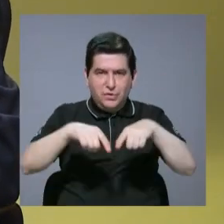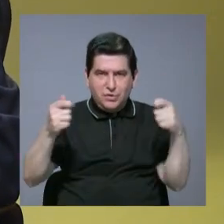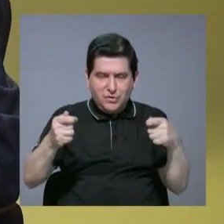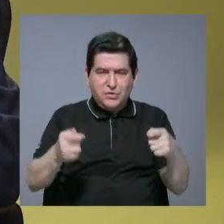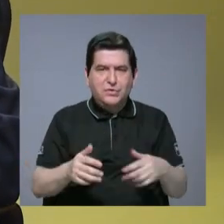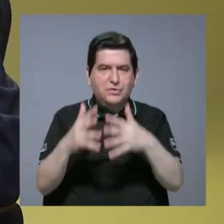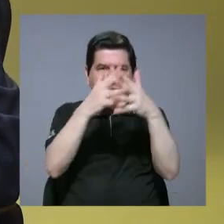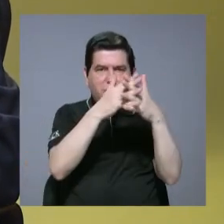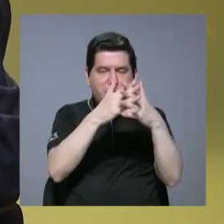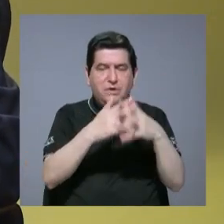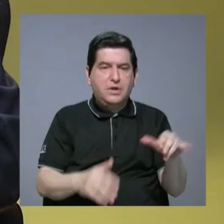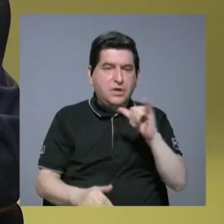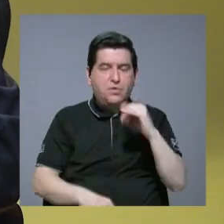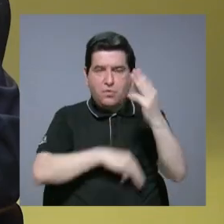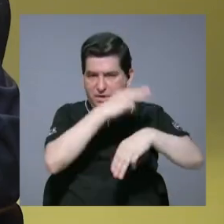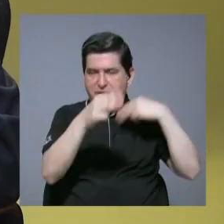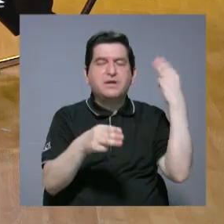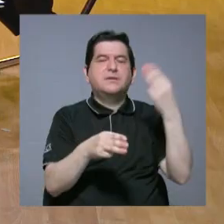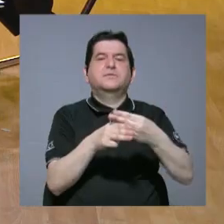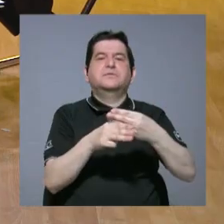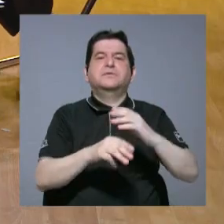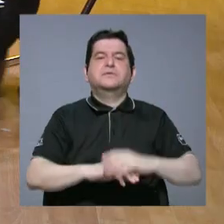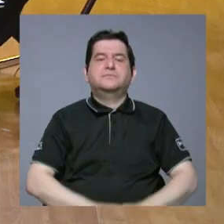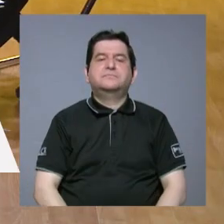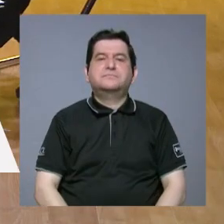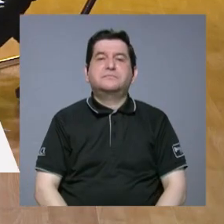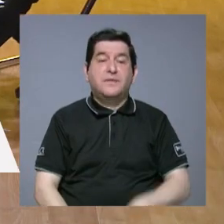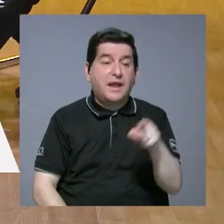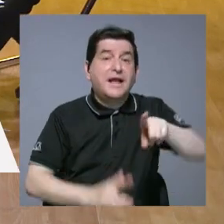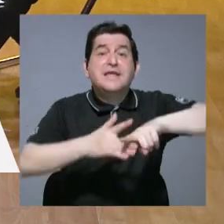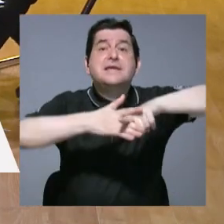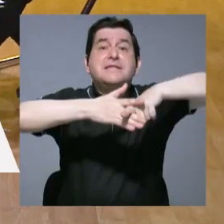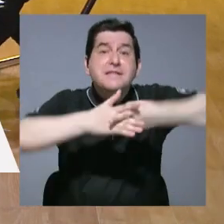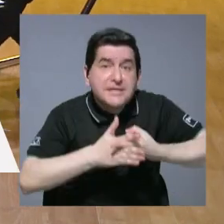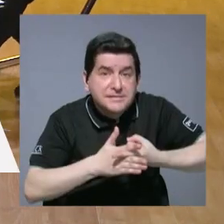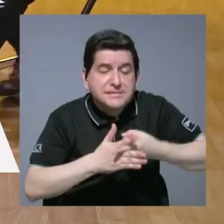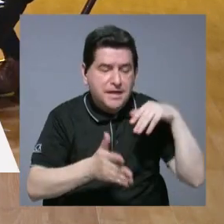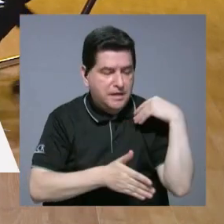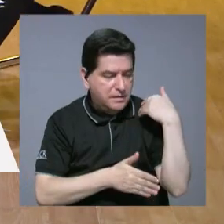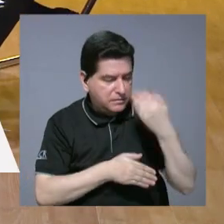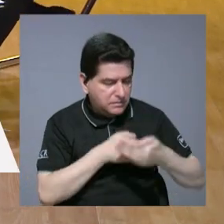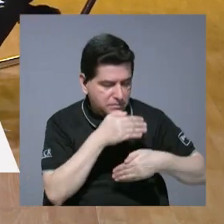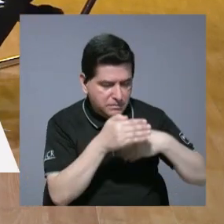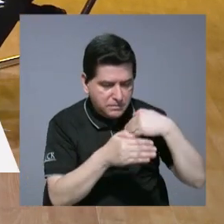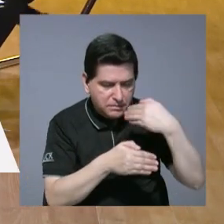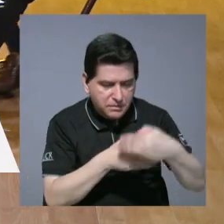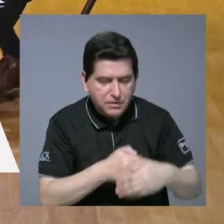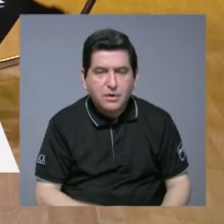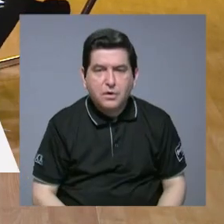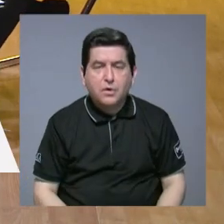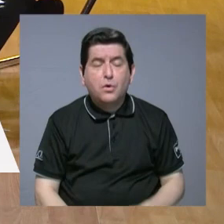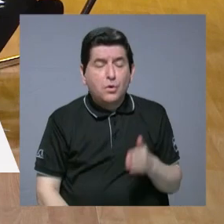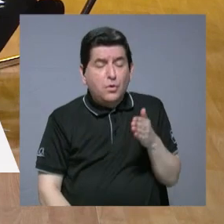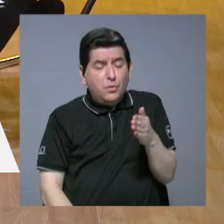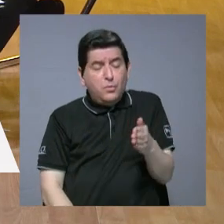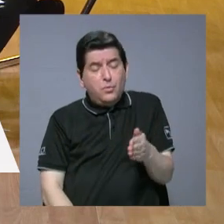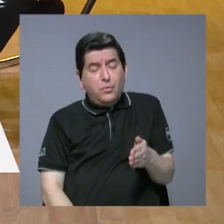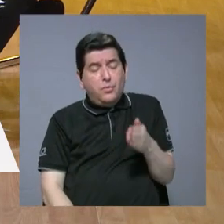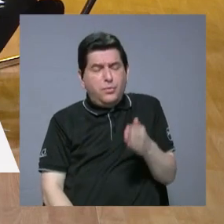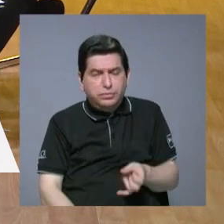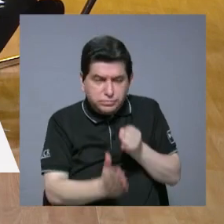para el periodismo mundial. Porque ahí comenzó un proceso muy lento